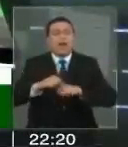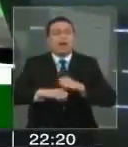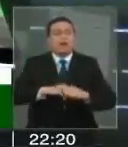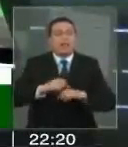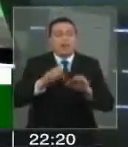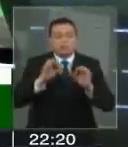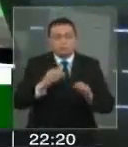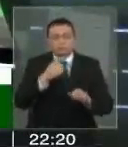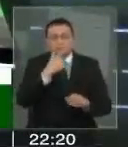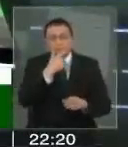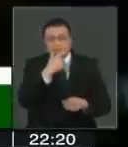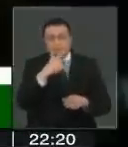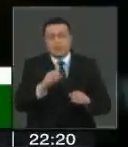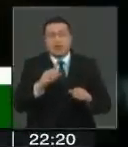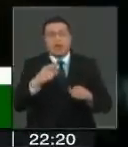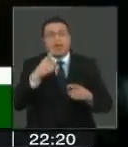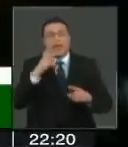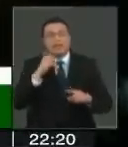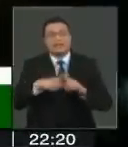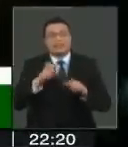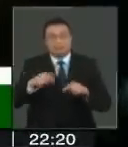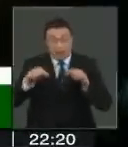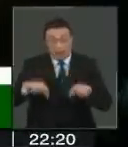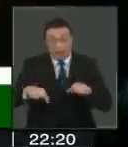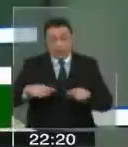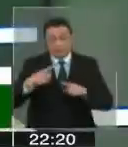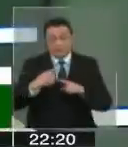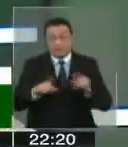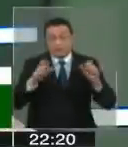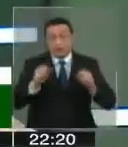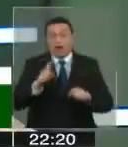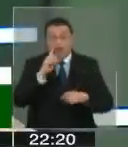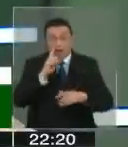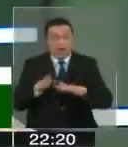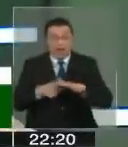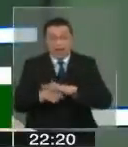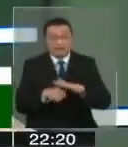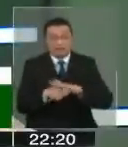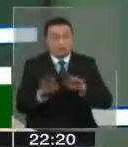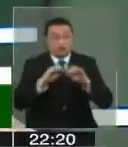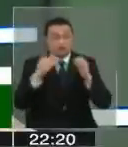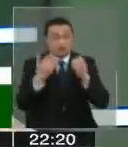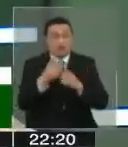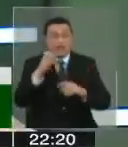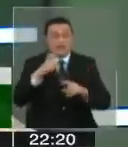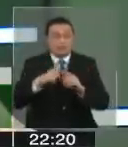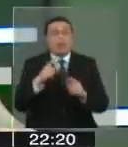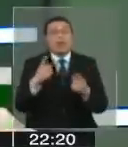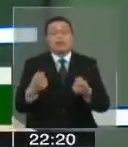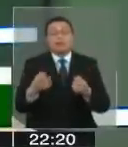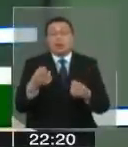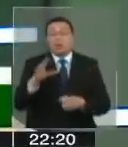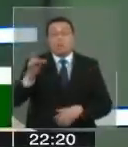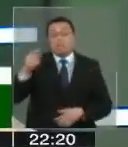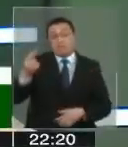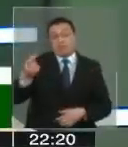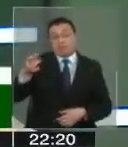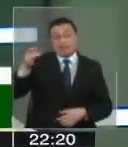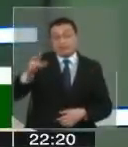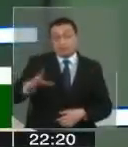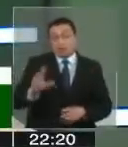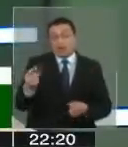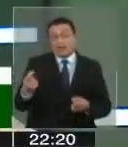una sospecha y hacen esto? Lo que pasa es que ahora es diferente, porque tú tienes acceso a todos los exámenes y lo único que necesitas es el dinero para hacerlo. Ahora, por